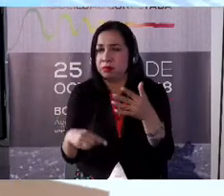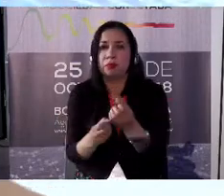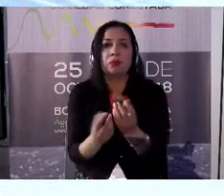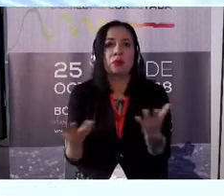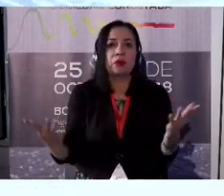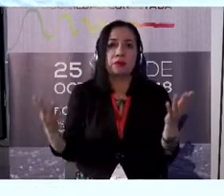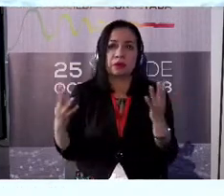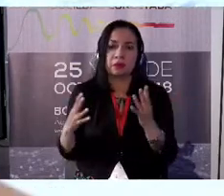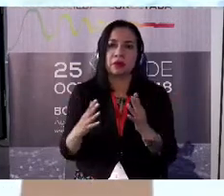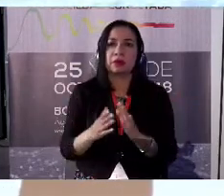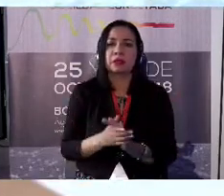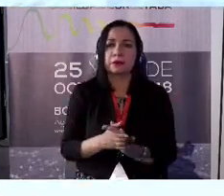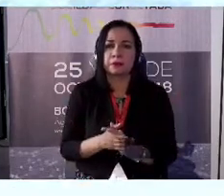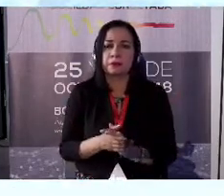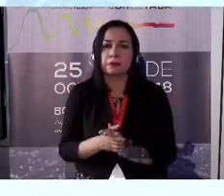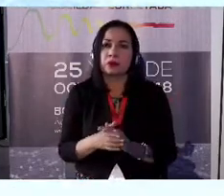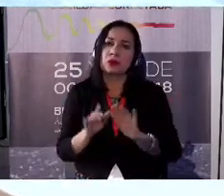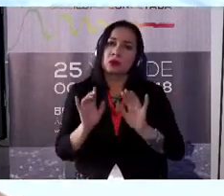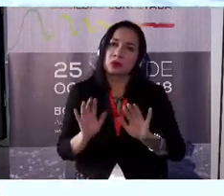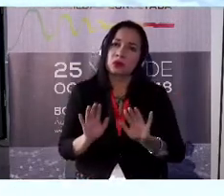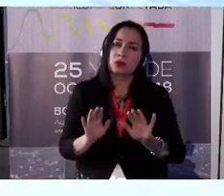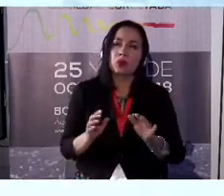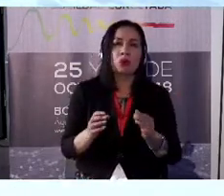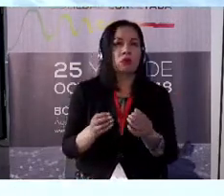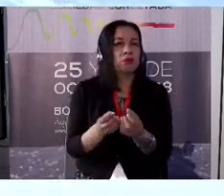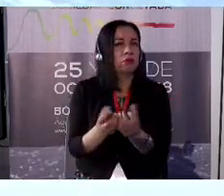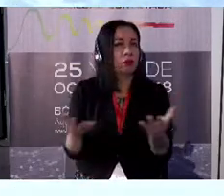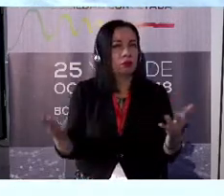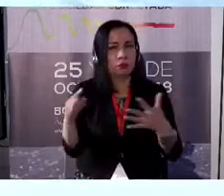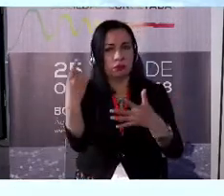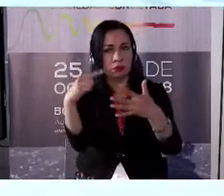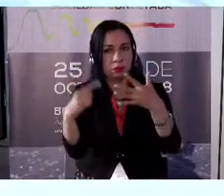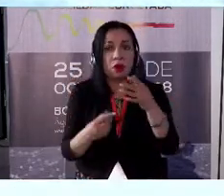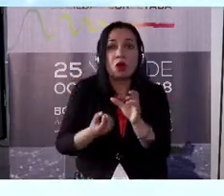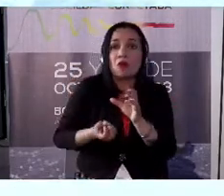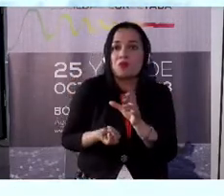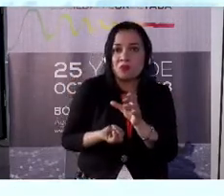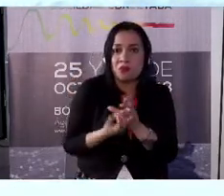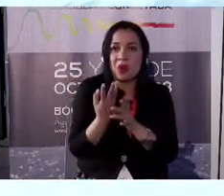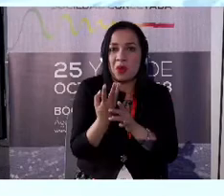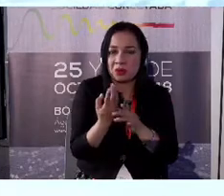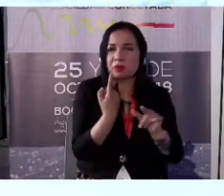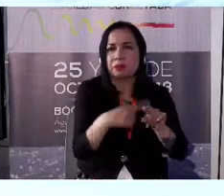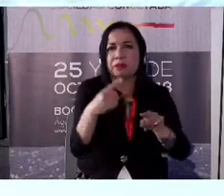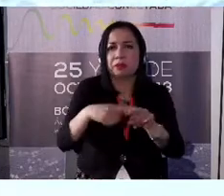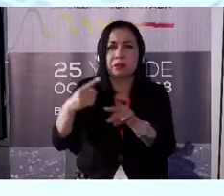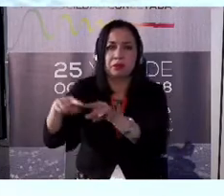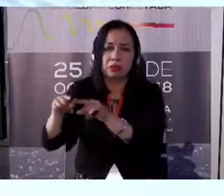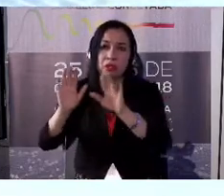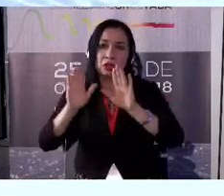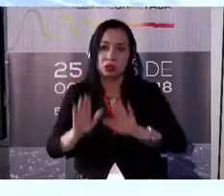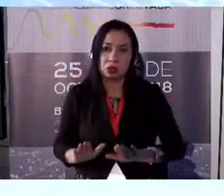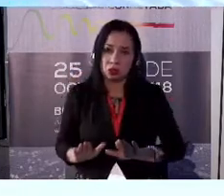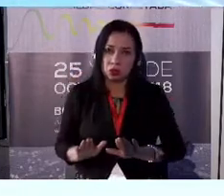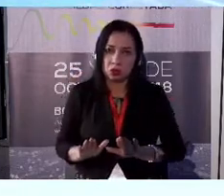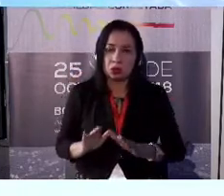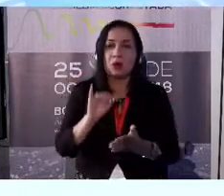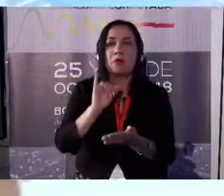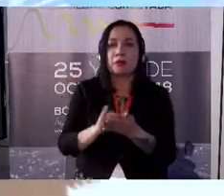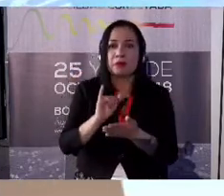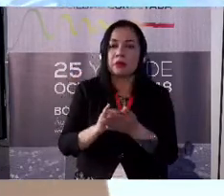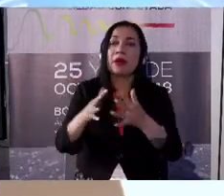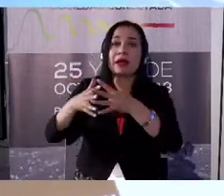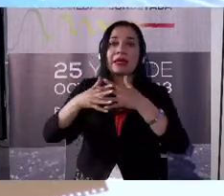Efectivamente, son múltiples objetos, múltiples productos, a lo largo de toda la geografía de Estados